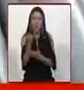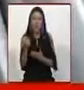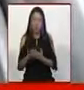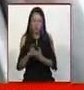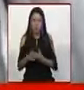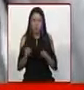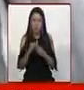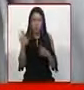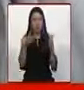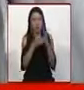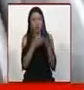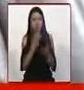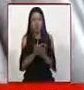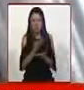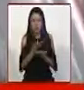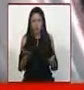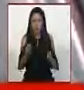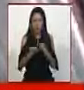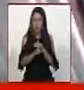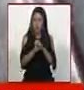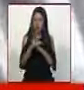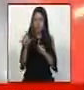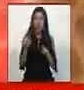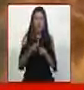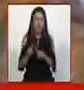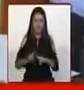atentados contra bienes públicos y otros.